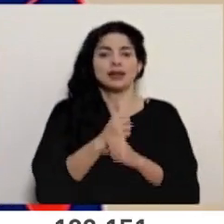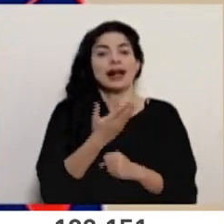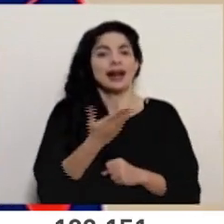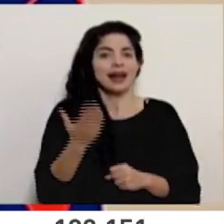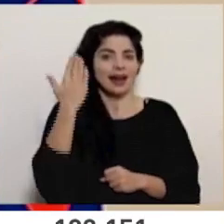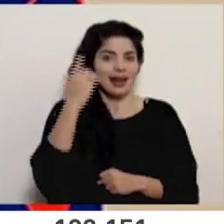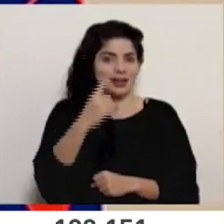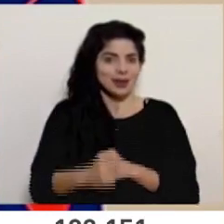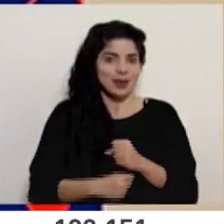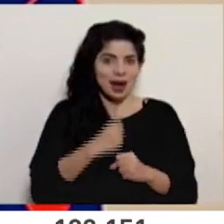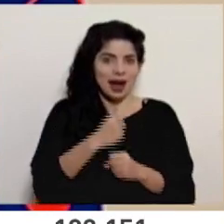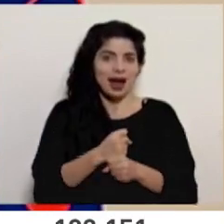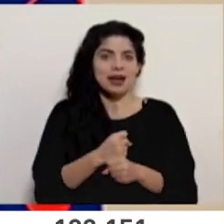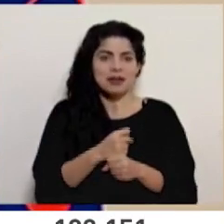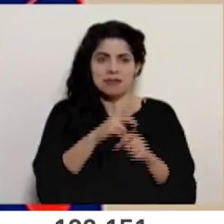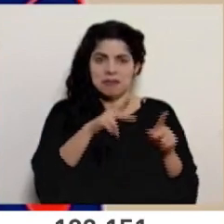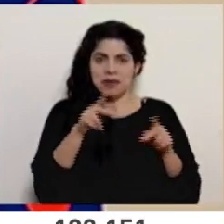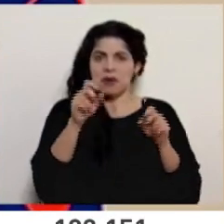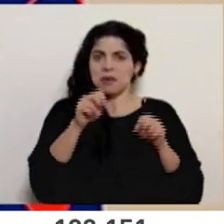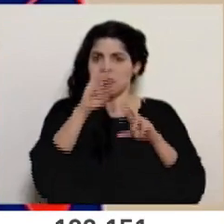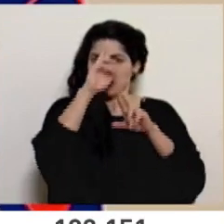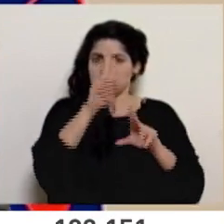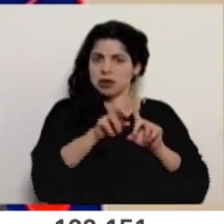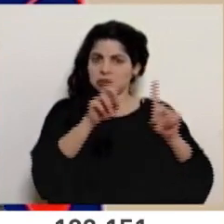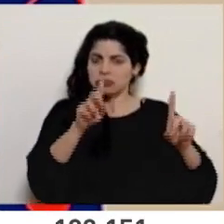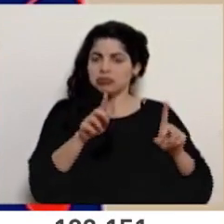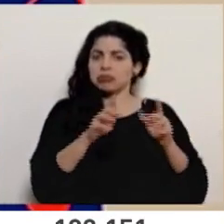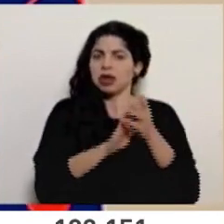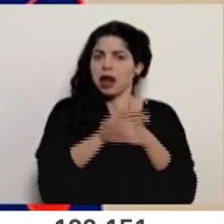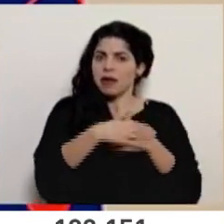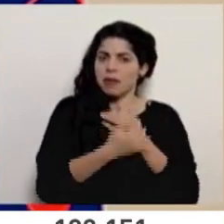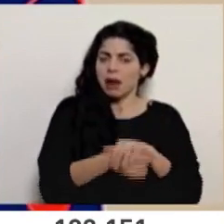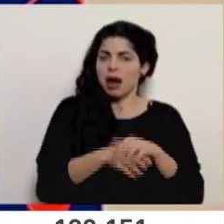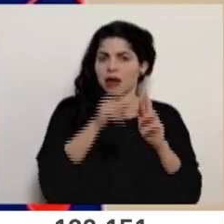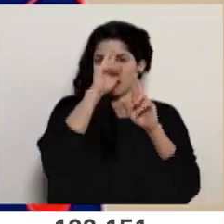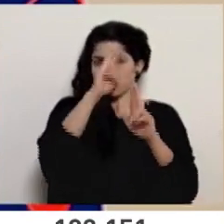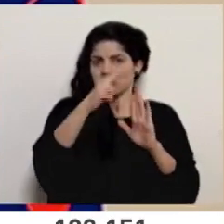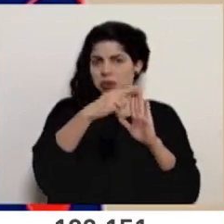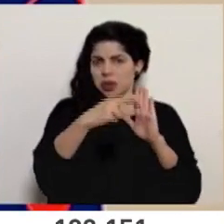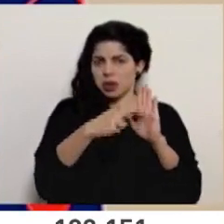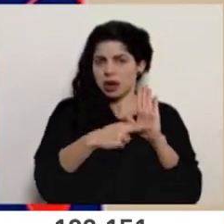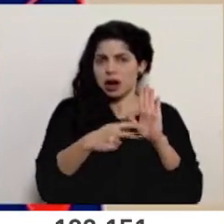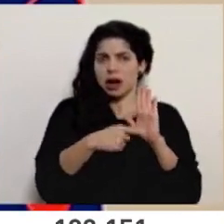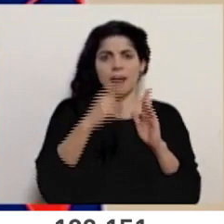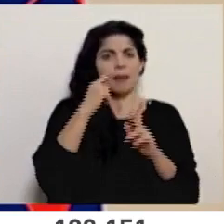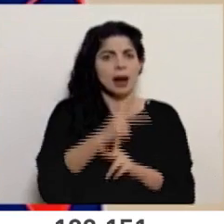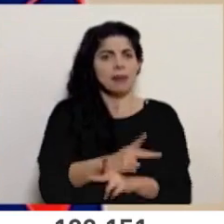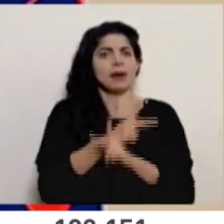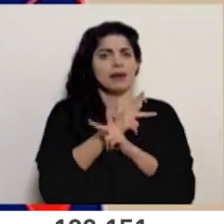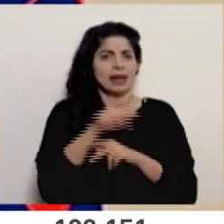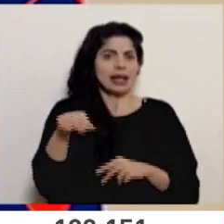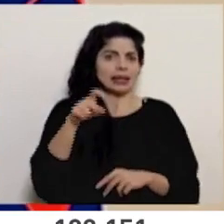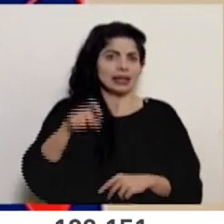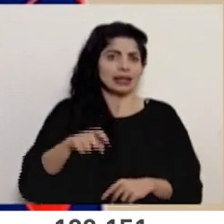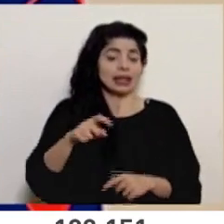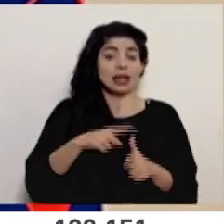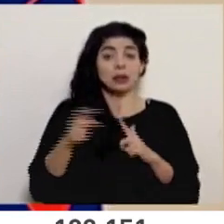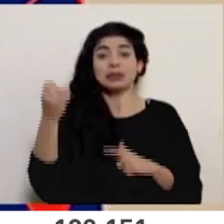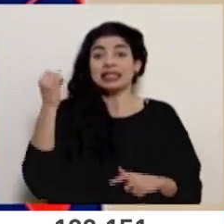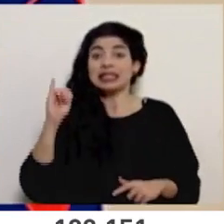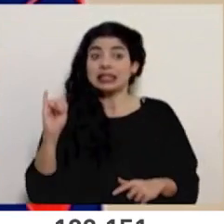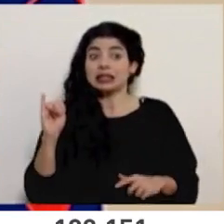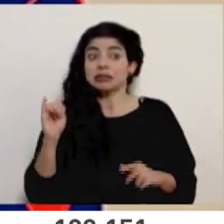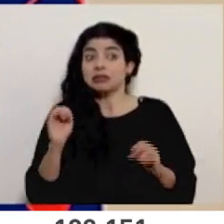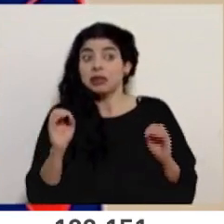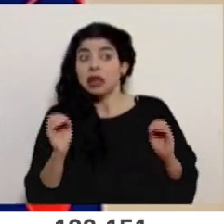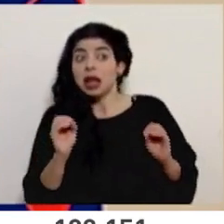un año de que se va a cumplir el distanciamiento, el lavado de manos y las regulaciones de medidas preventivas necesarias. Por lo tanto, si no hay una